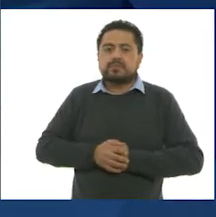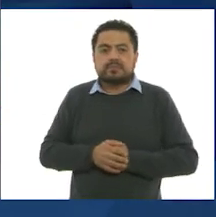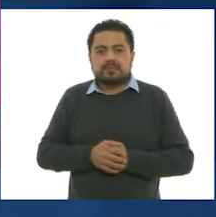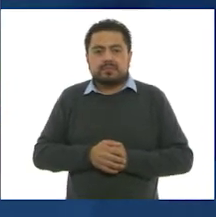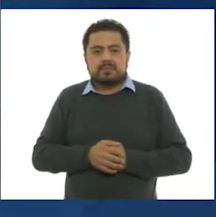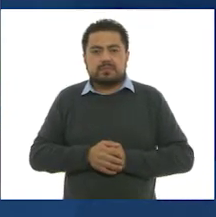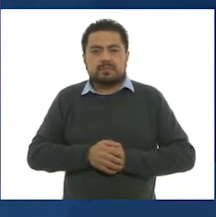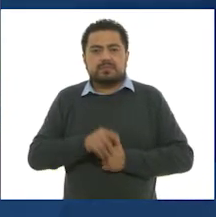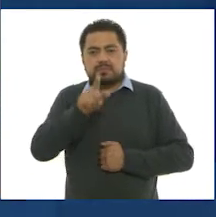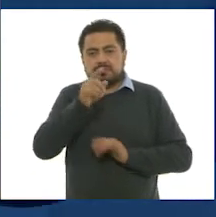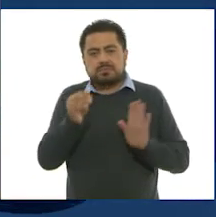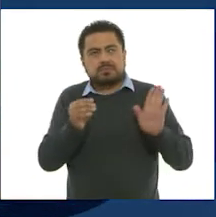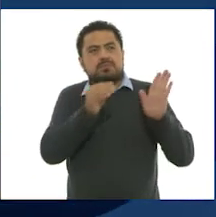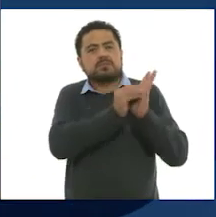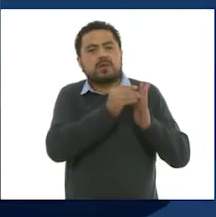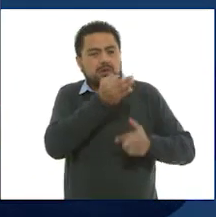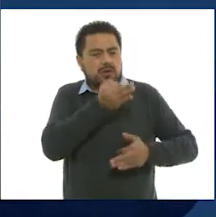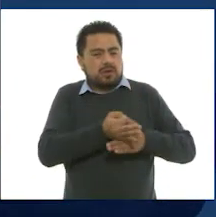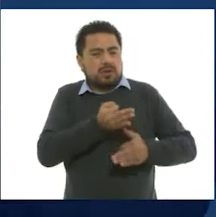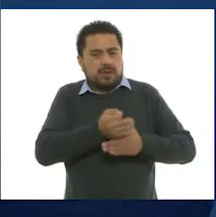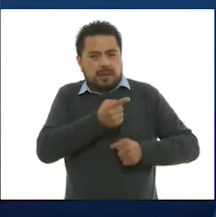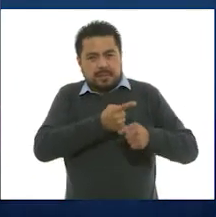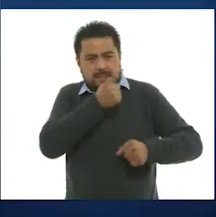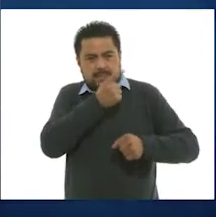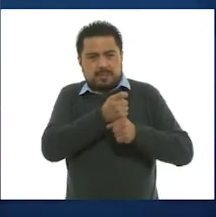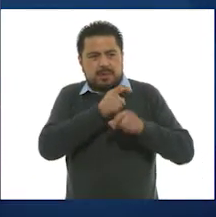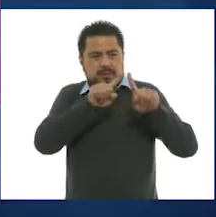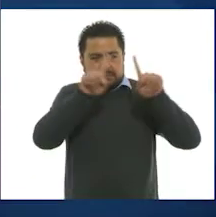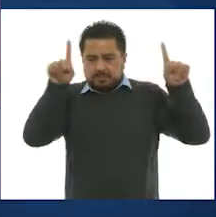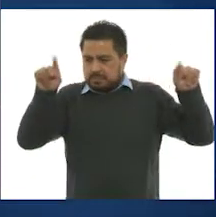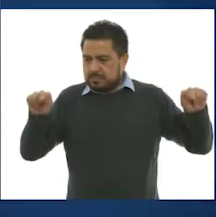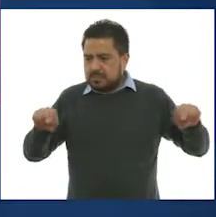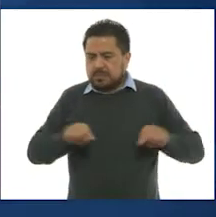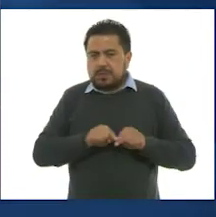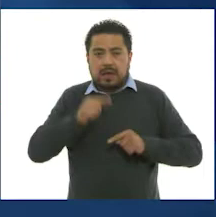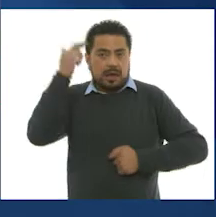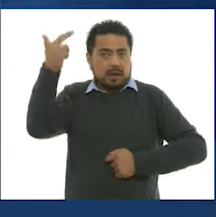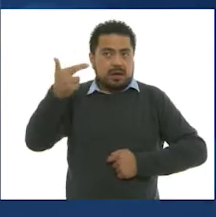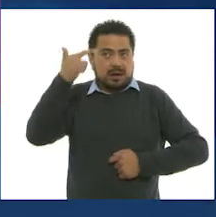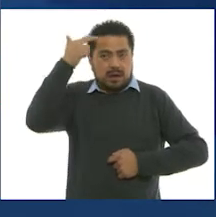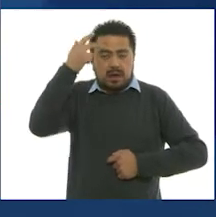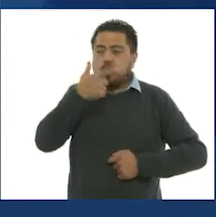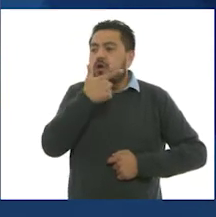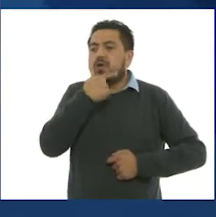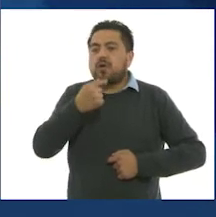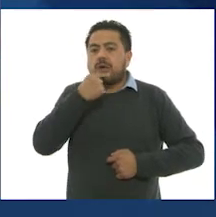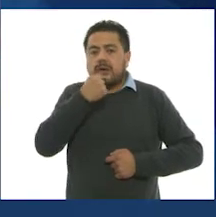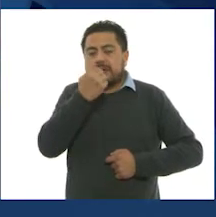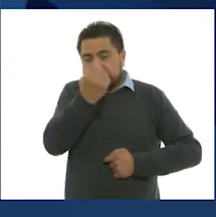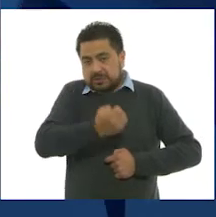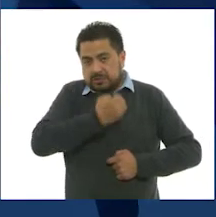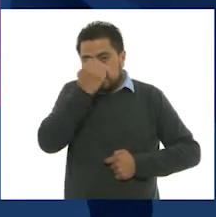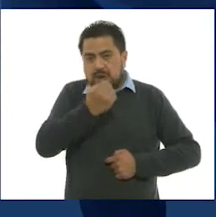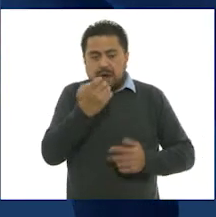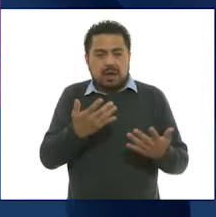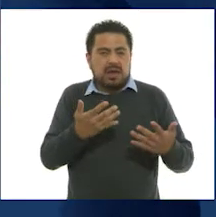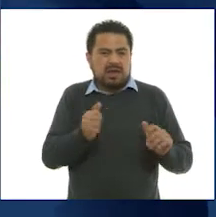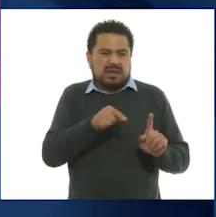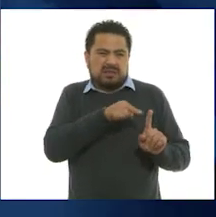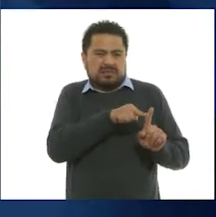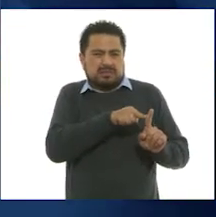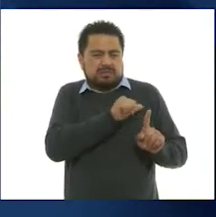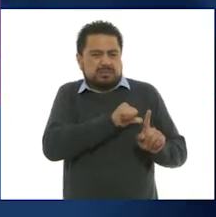a colocar en el primer cuadrante dirigida a los nobles varones y la escuela